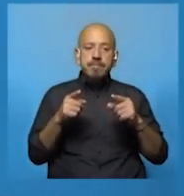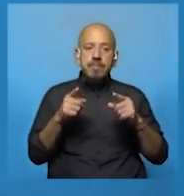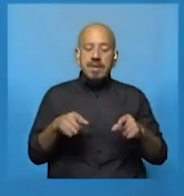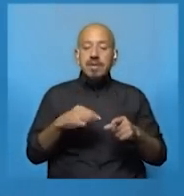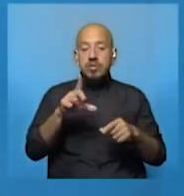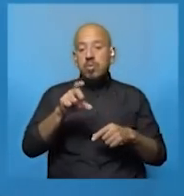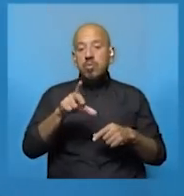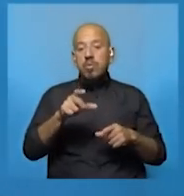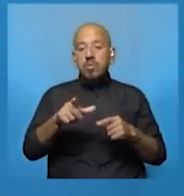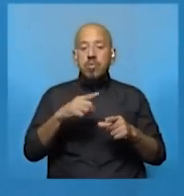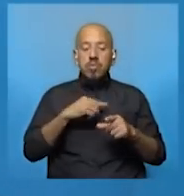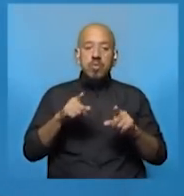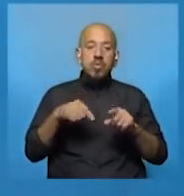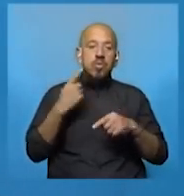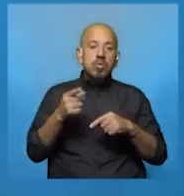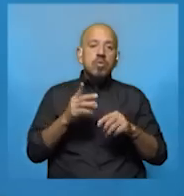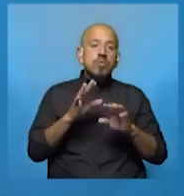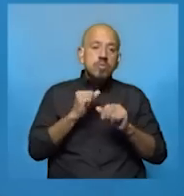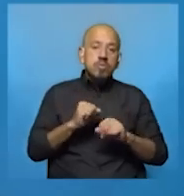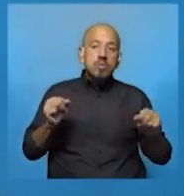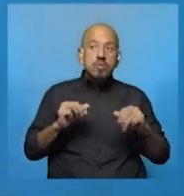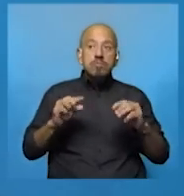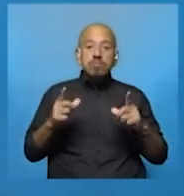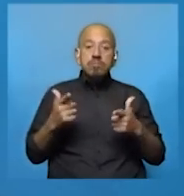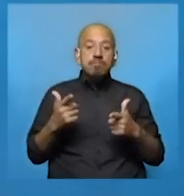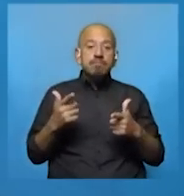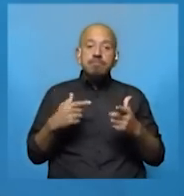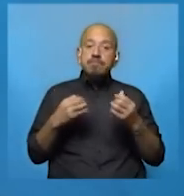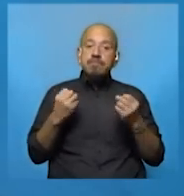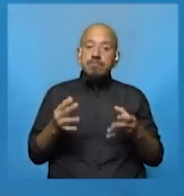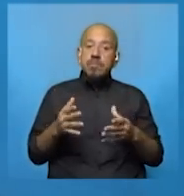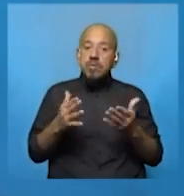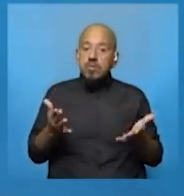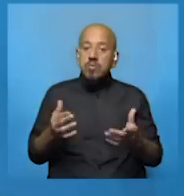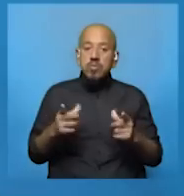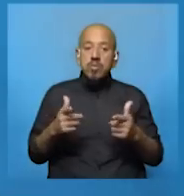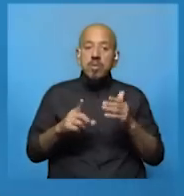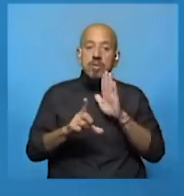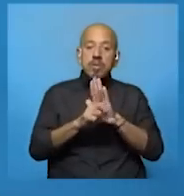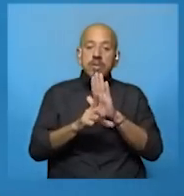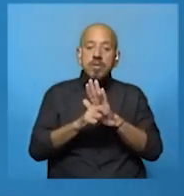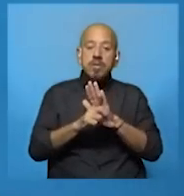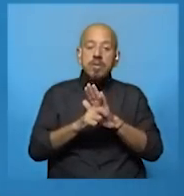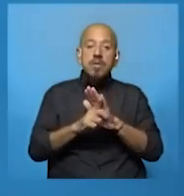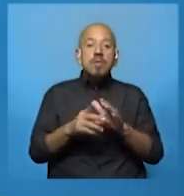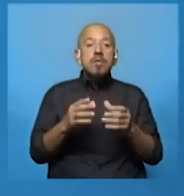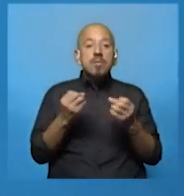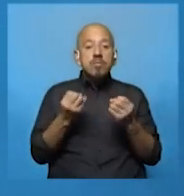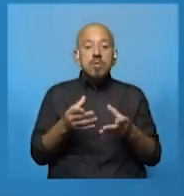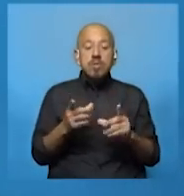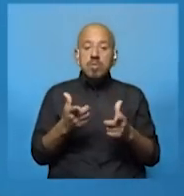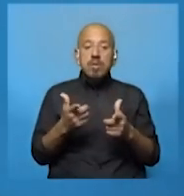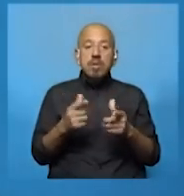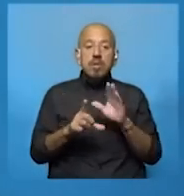este caso como en otros tantos capas que no han aparecido porque no existe la ley porque eso es interesante también porque hasta que no existe a veces